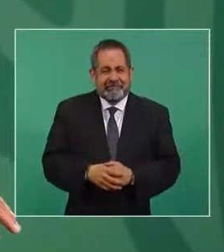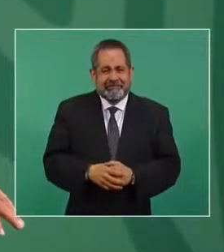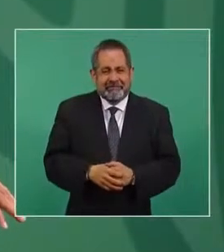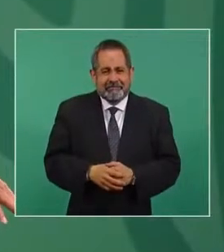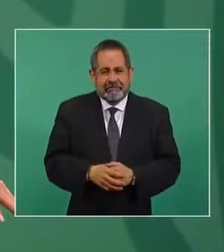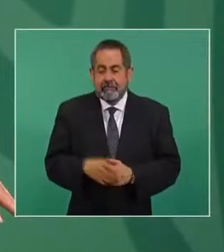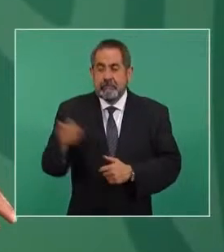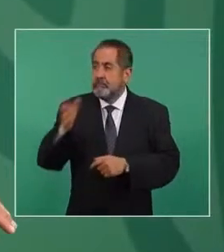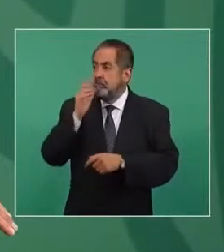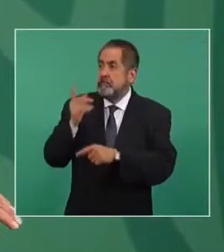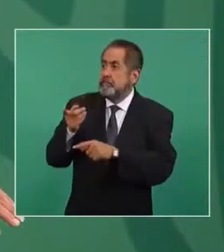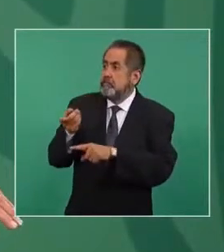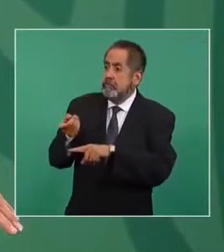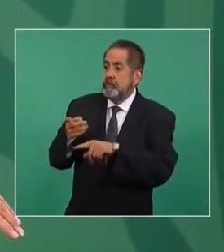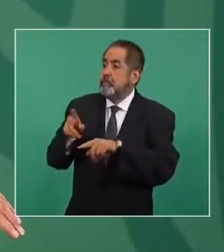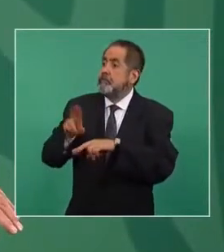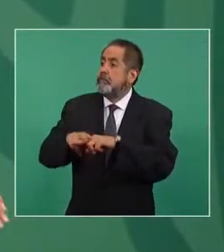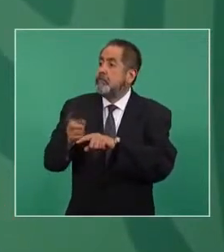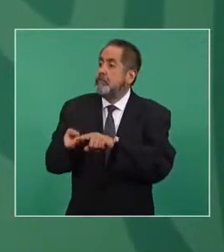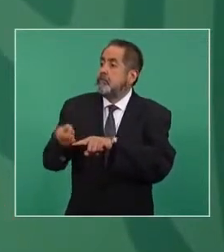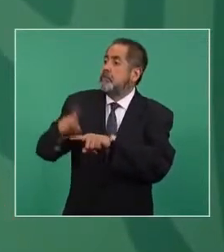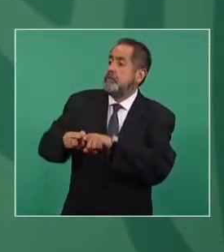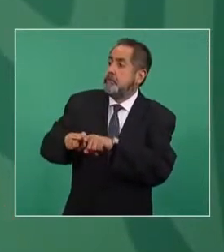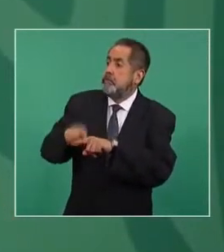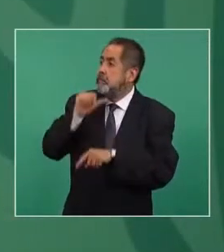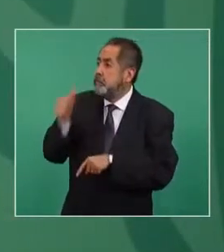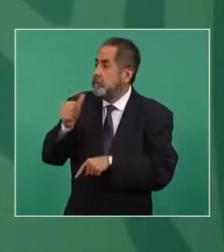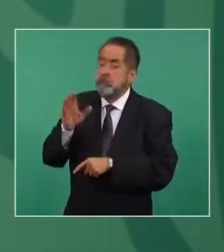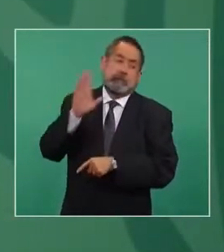No crucé mis piernas.